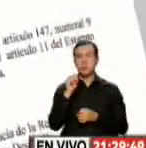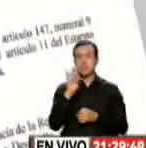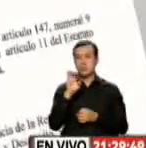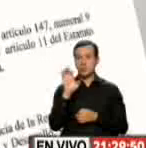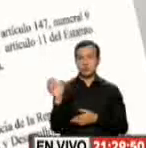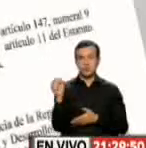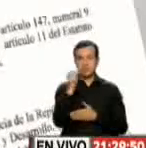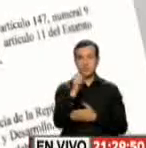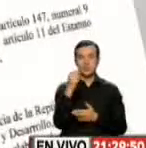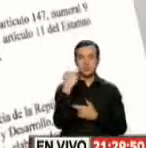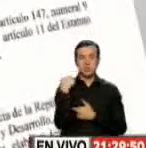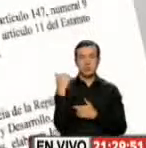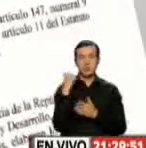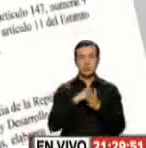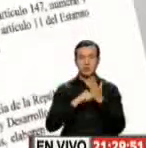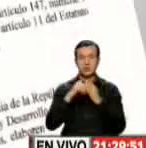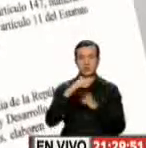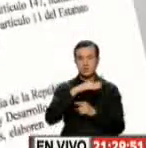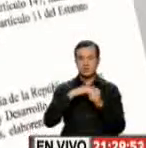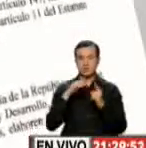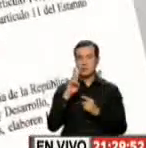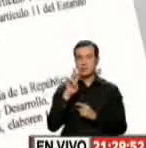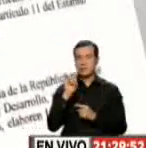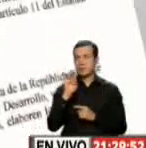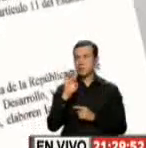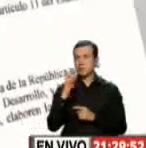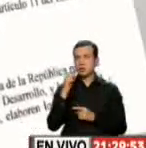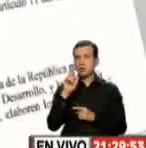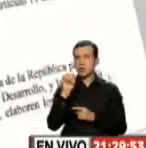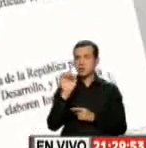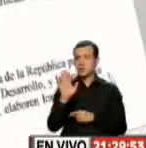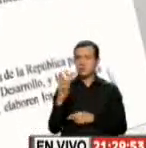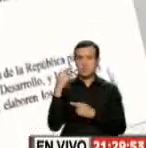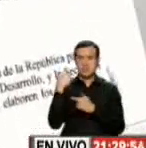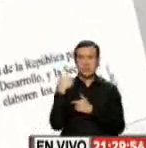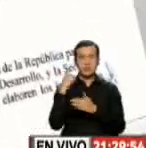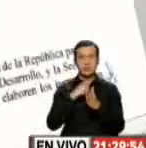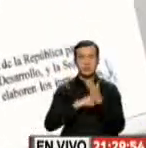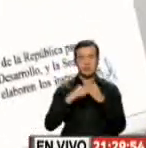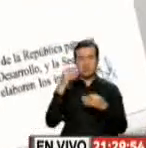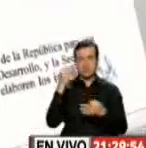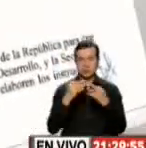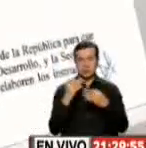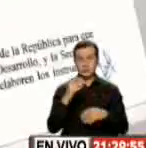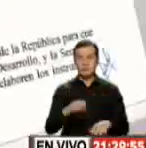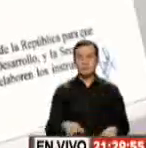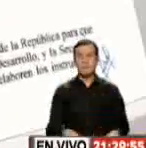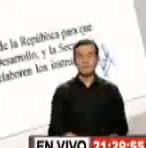designado como encargado del Ministerio de Ambiente y Víctor Paul Granda se encargará del Ministerio de Justicia.